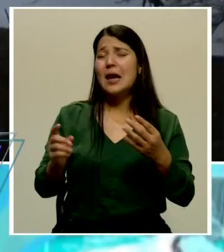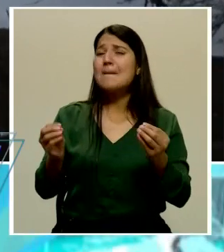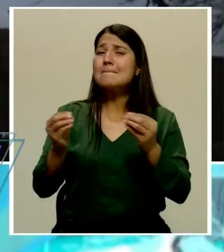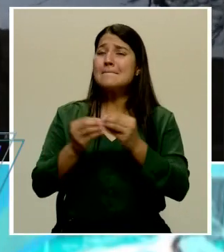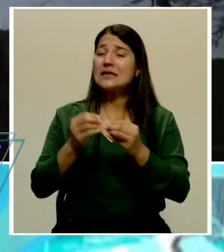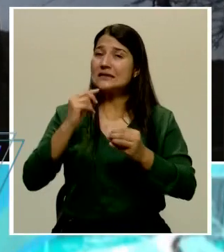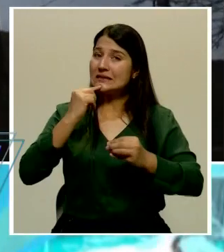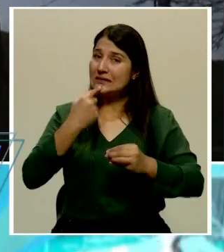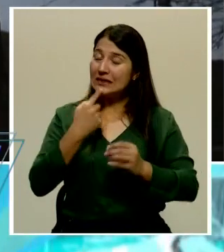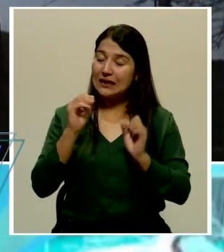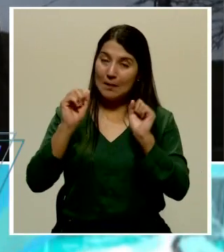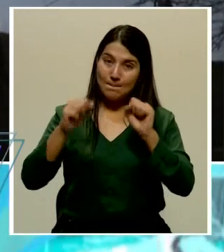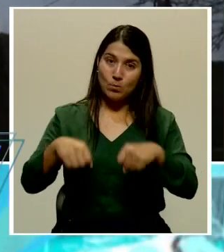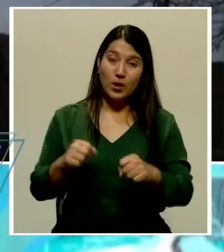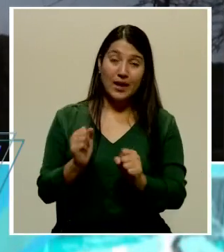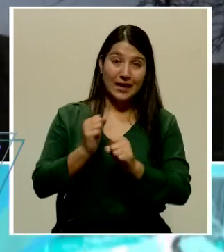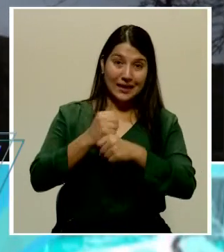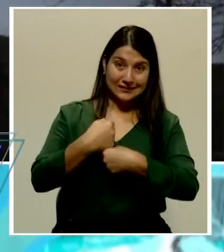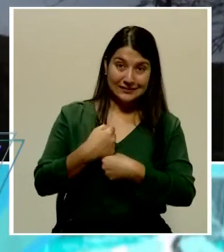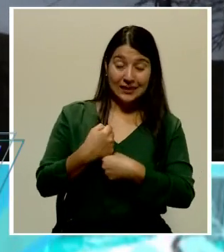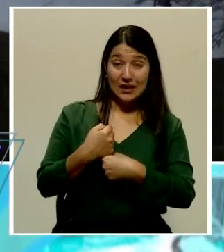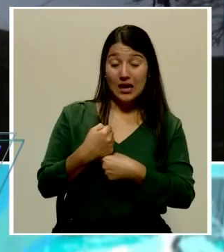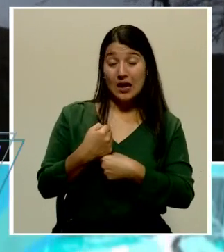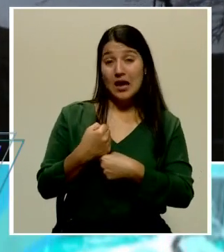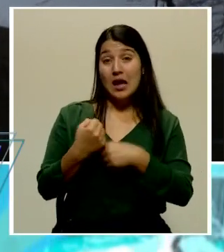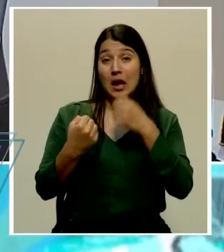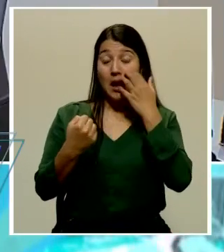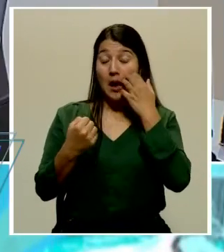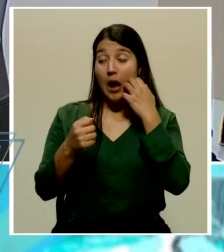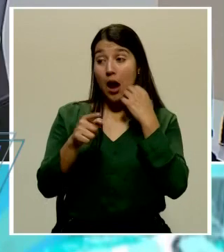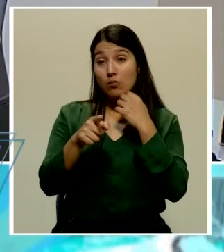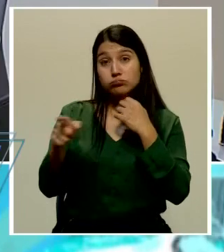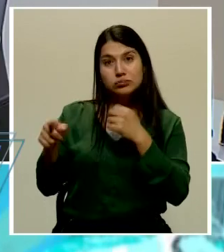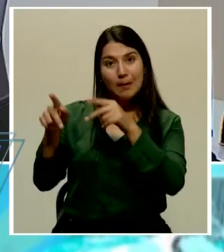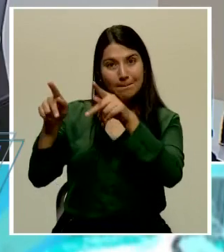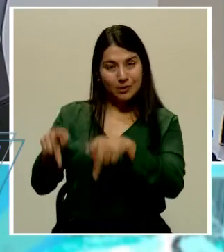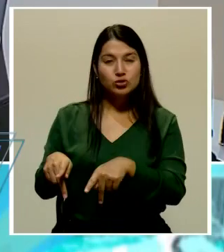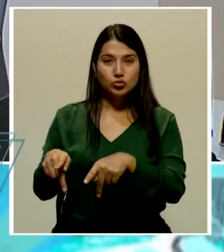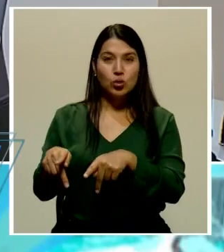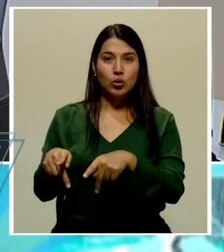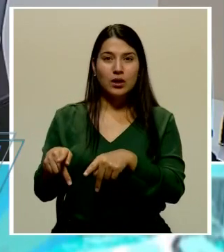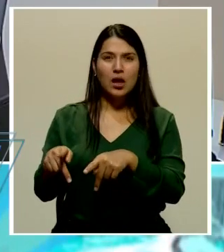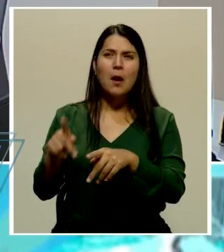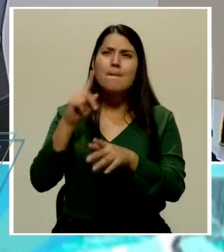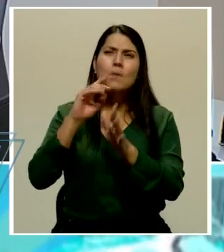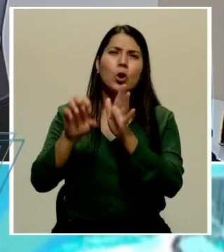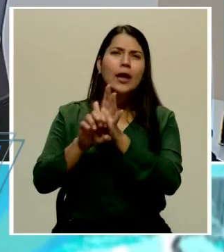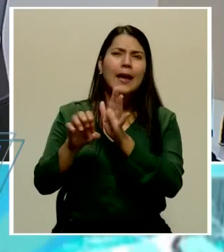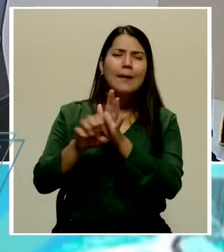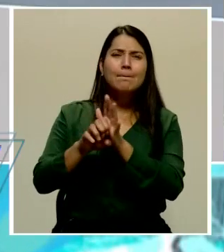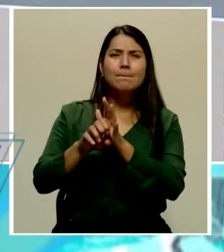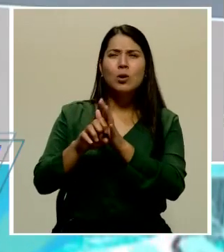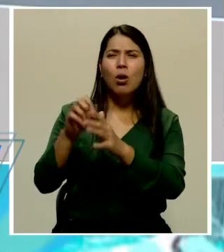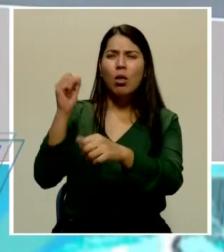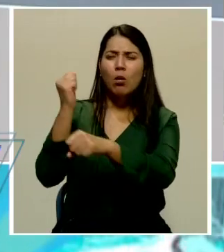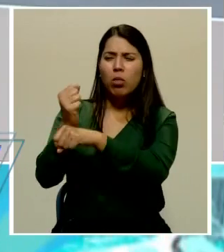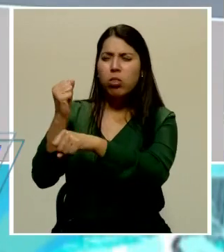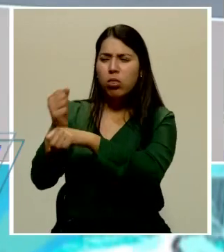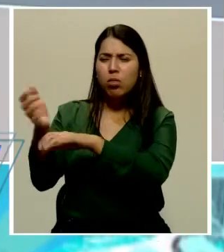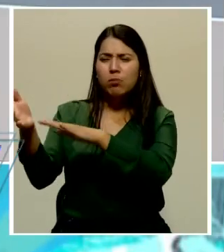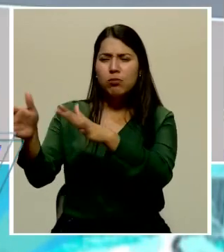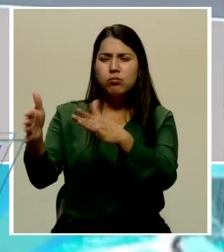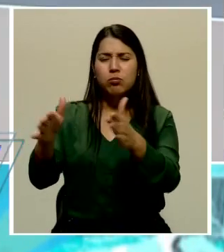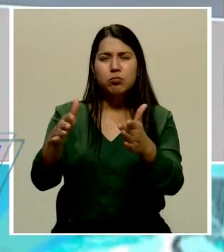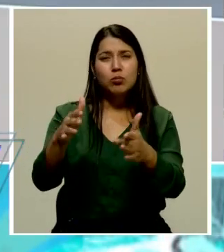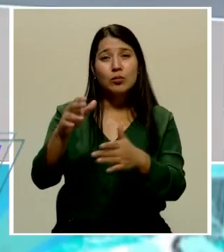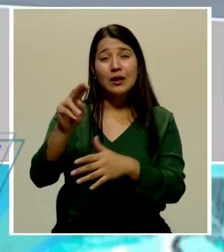cometer a los seres humanos. Surgen justamente con el holocausto nazi, es decir, considerar que